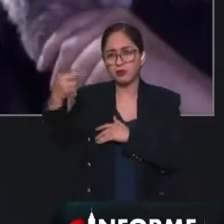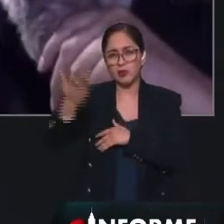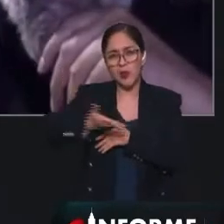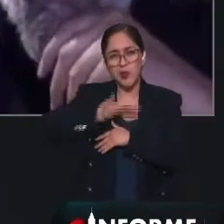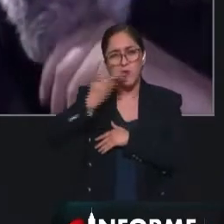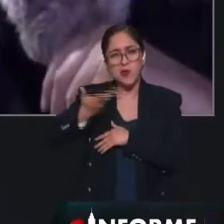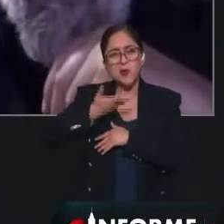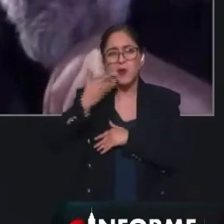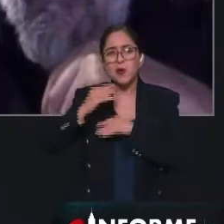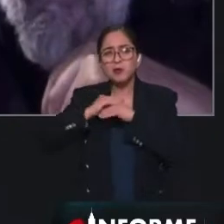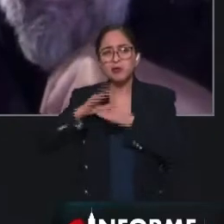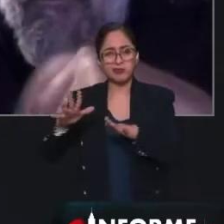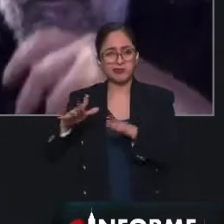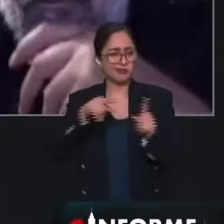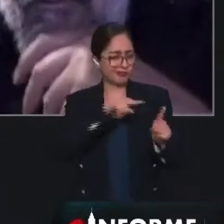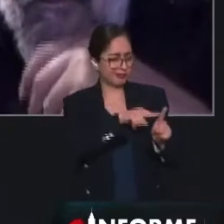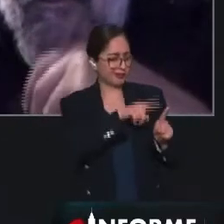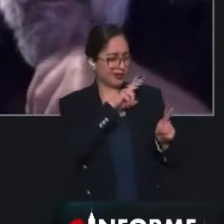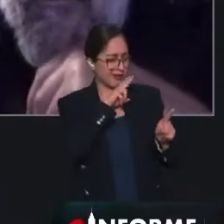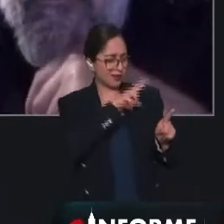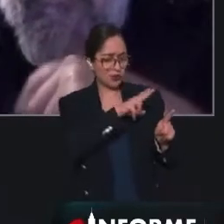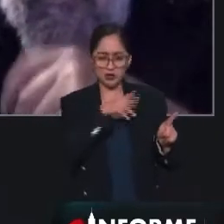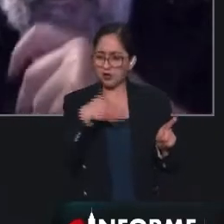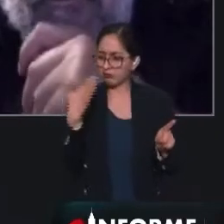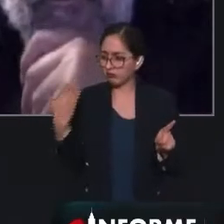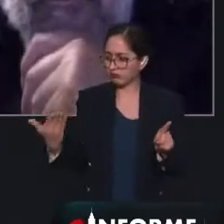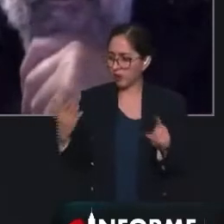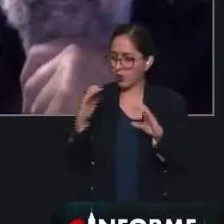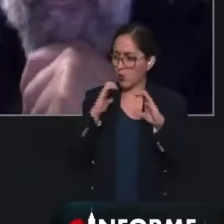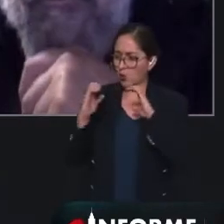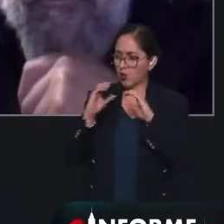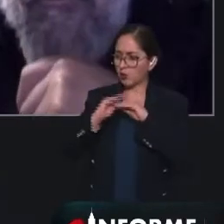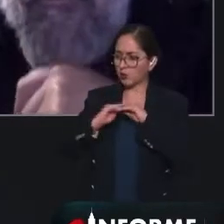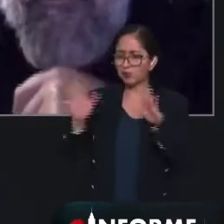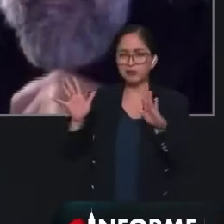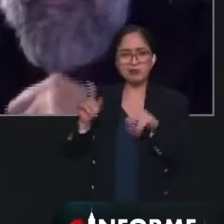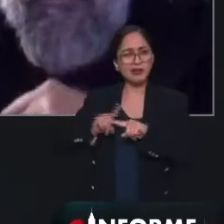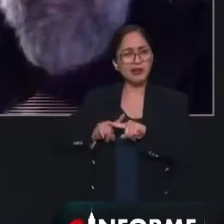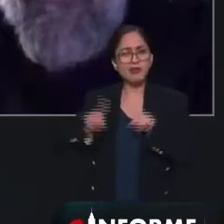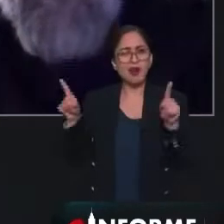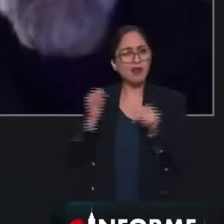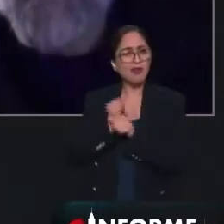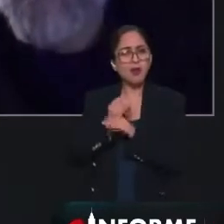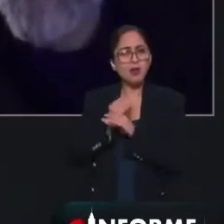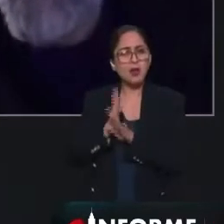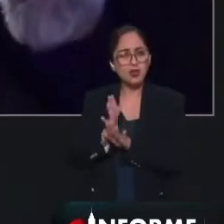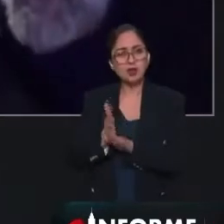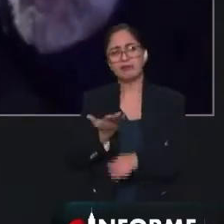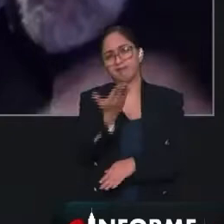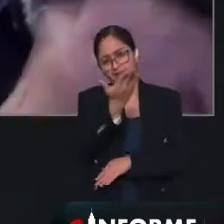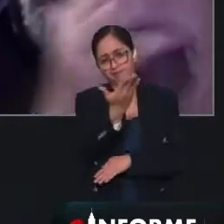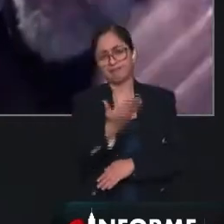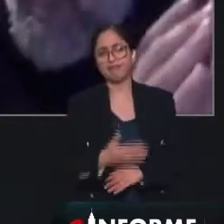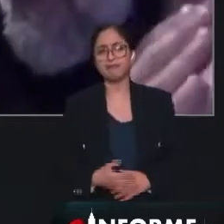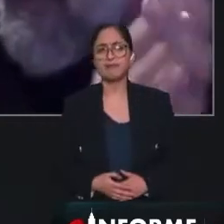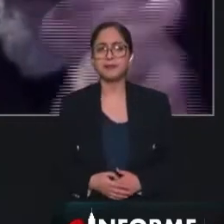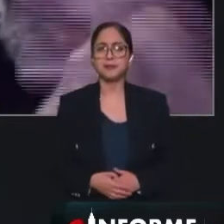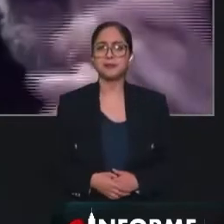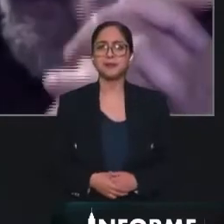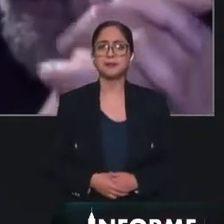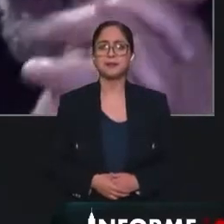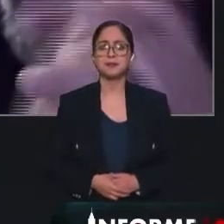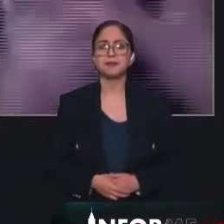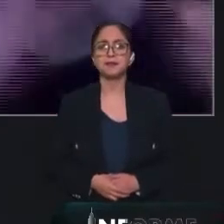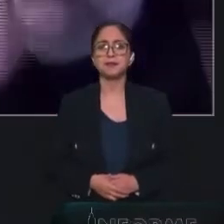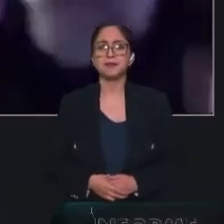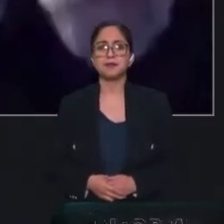momento en el que nos encontramos de este proceso, que sin duda es un proceso inédito en el país? Pedro, por favor. Bueno,